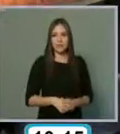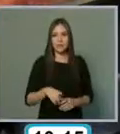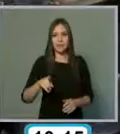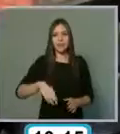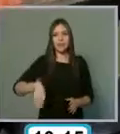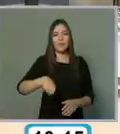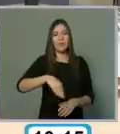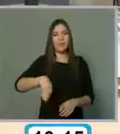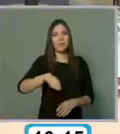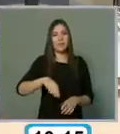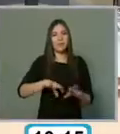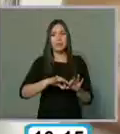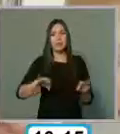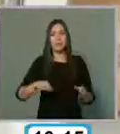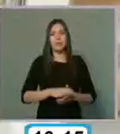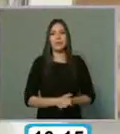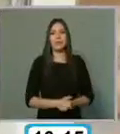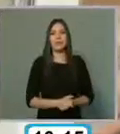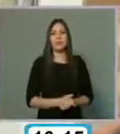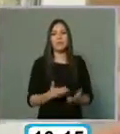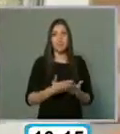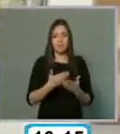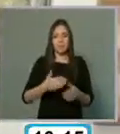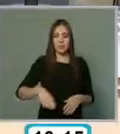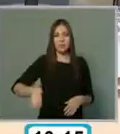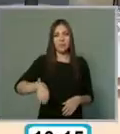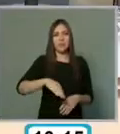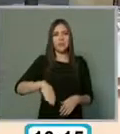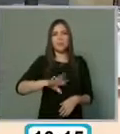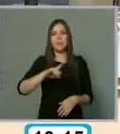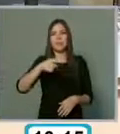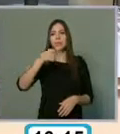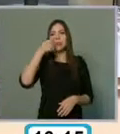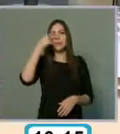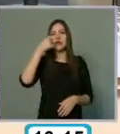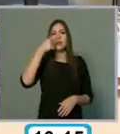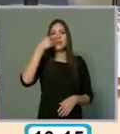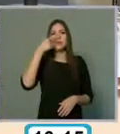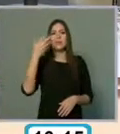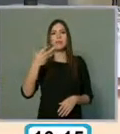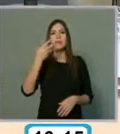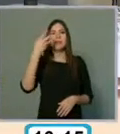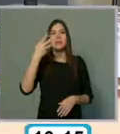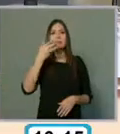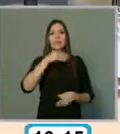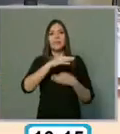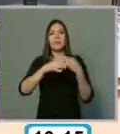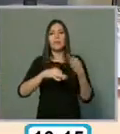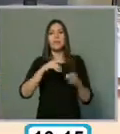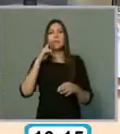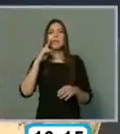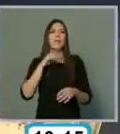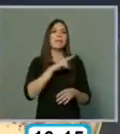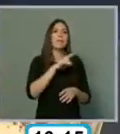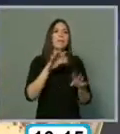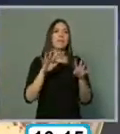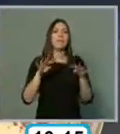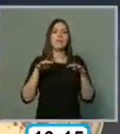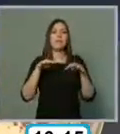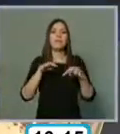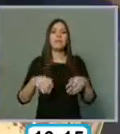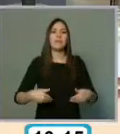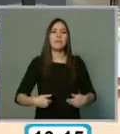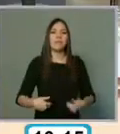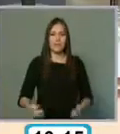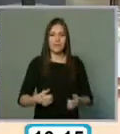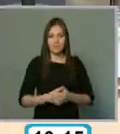moviendo aquí esto, que ya desde aquí... Menéale, Lore. Menéale. Ya empieza a soltar el aroma, ya empieza a llamar a todos nuestros invitados, cómo ¿verdad? no. Ahora,